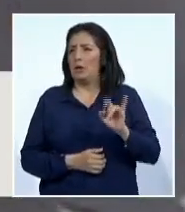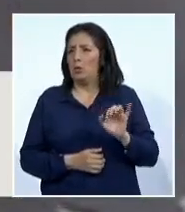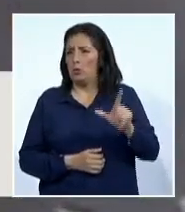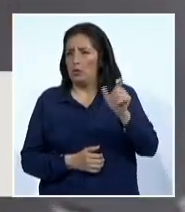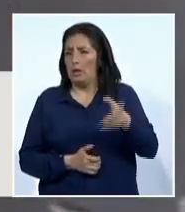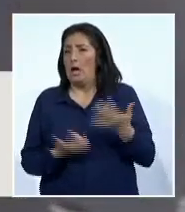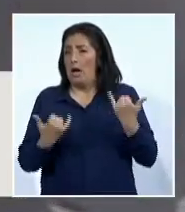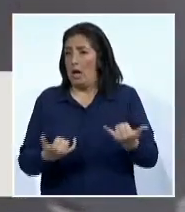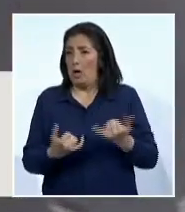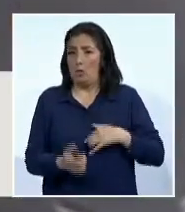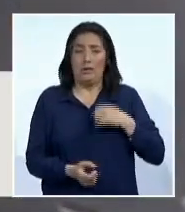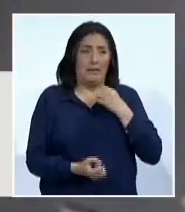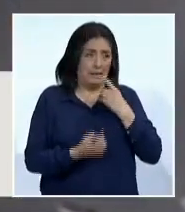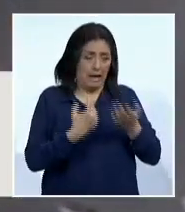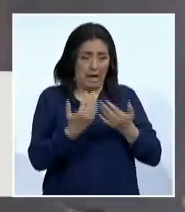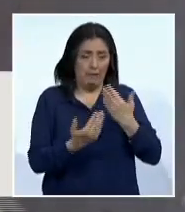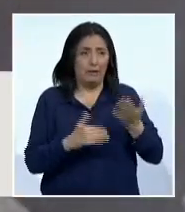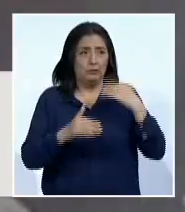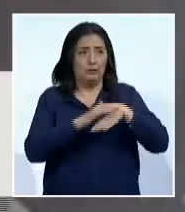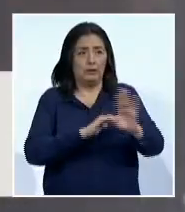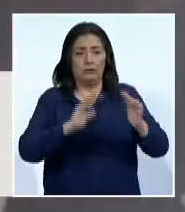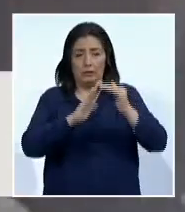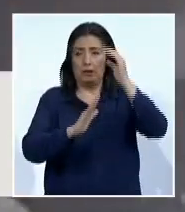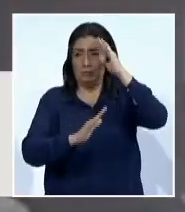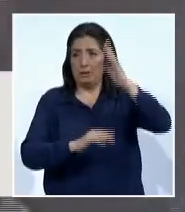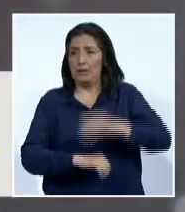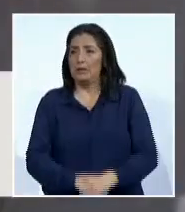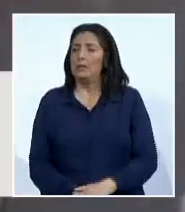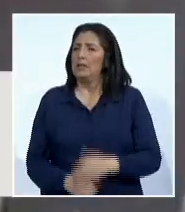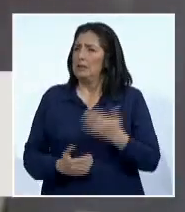momento rinde su manifestación en la comisaría del distrito.